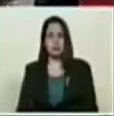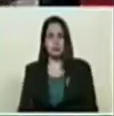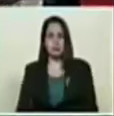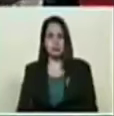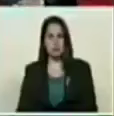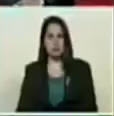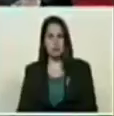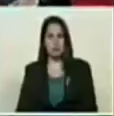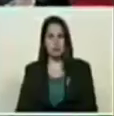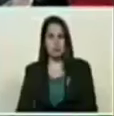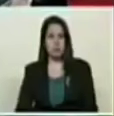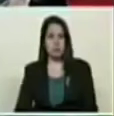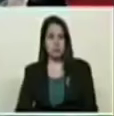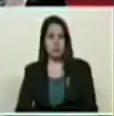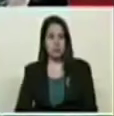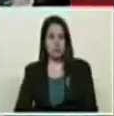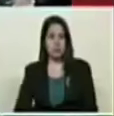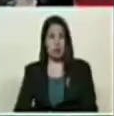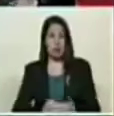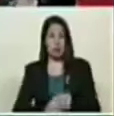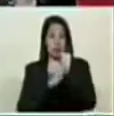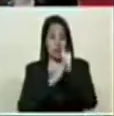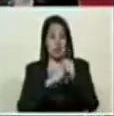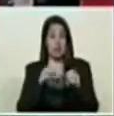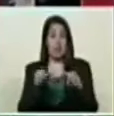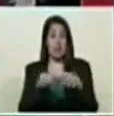Ya la mayoría de los dirigentes de la oposición